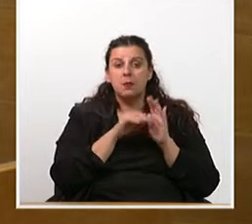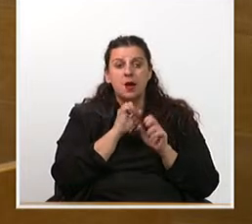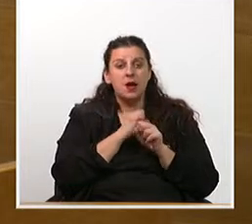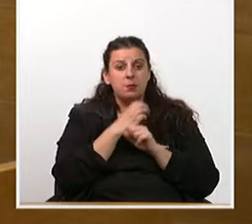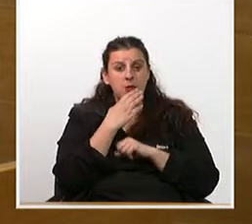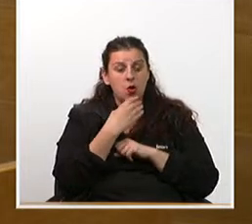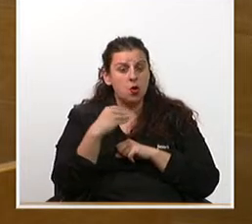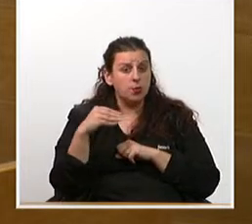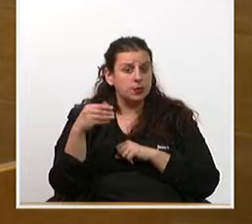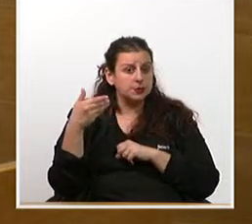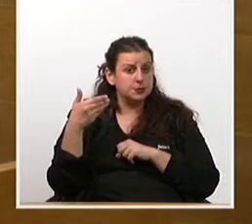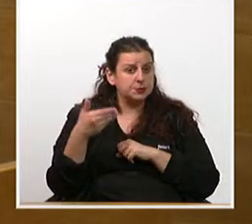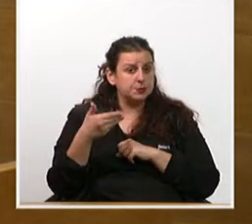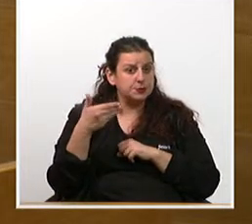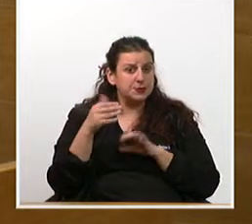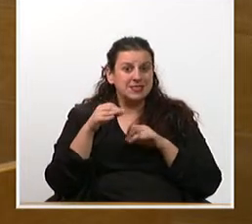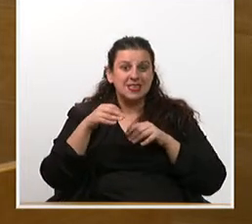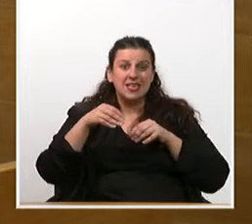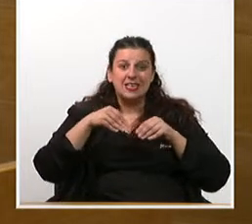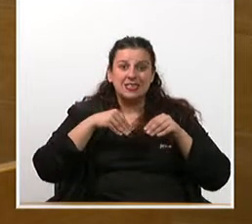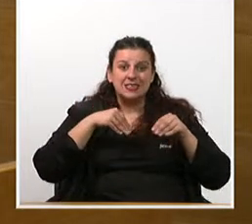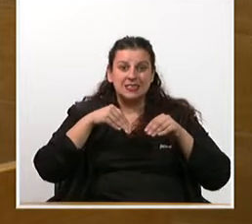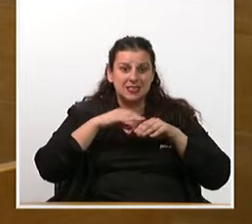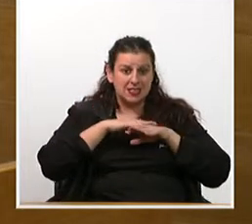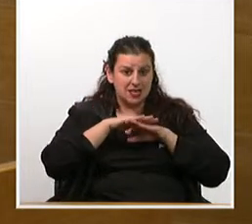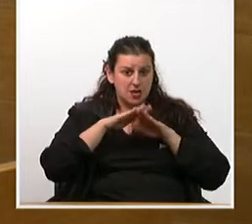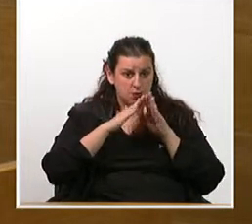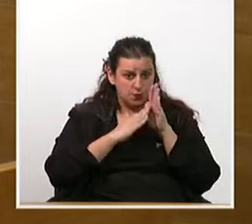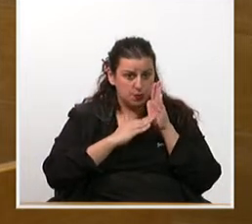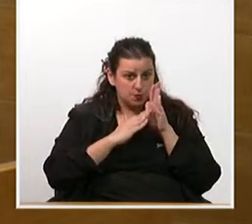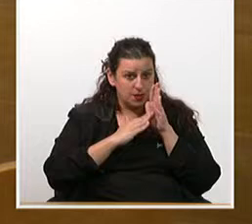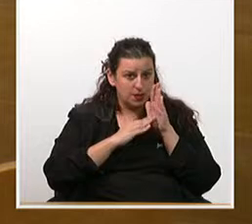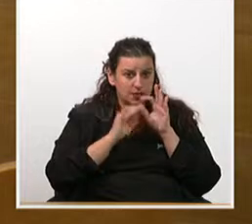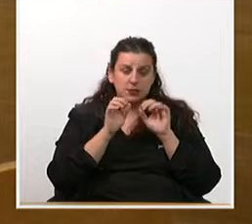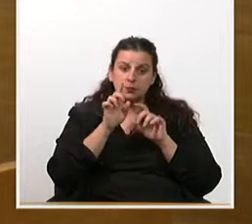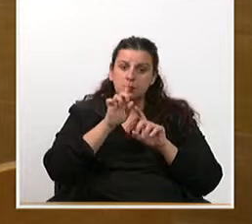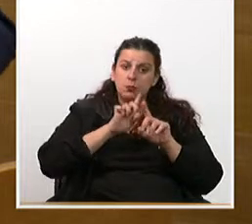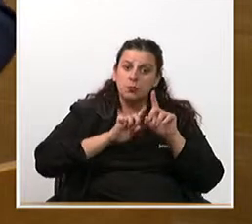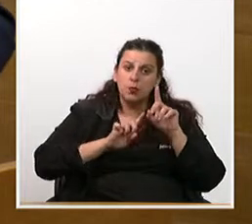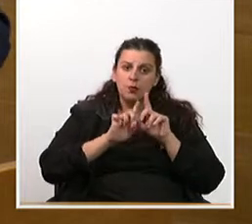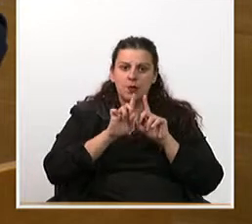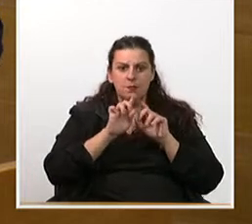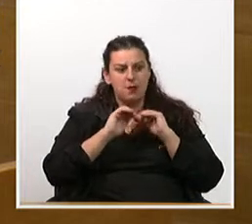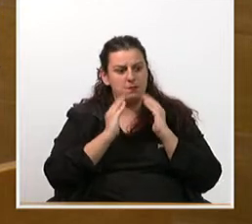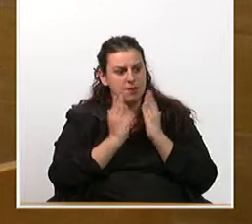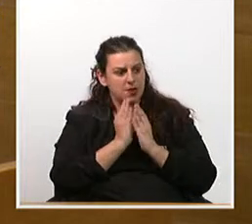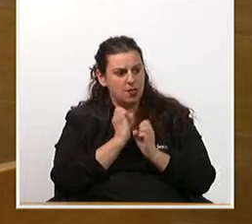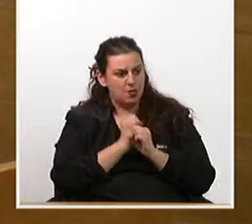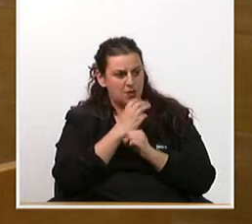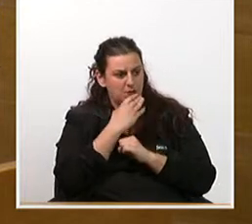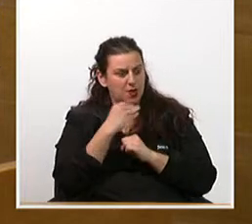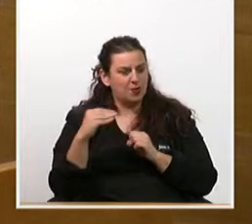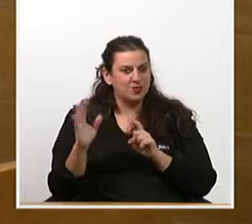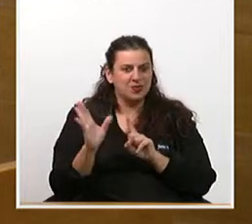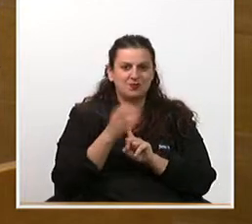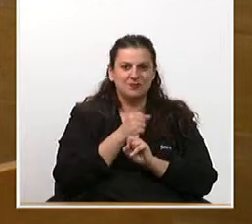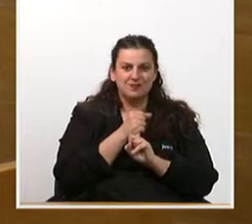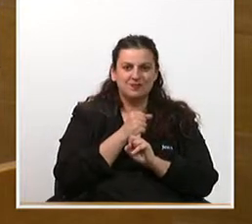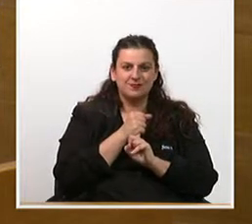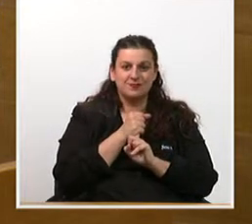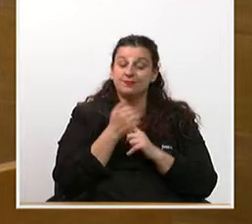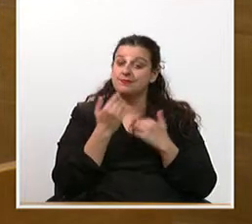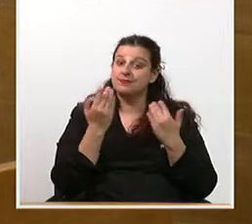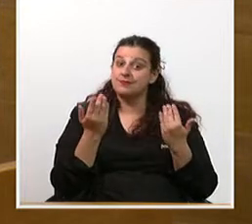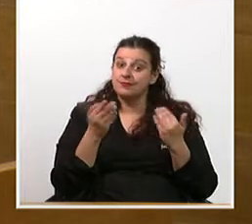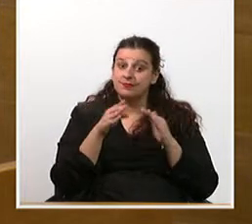parte fundamental de la estrategia de este consell para resolver la problemática del mercado laboral juvenil con esos